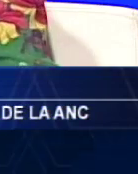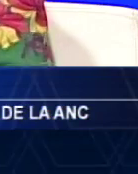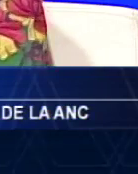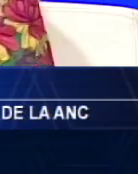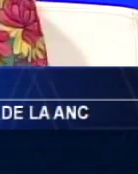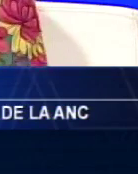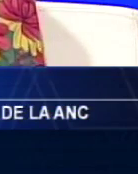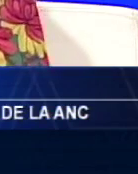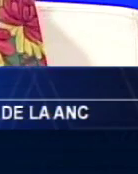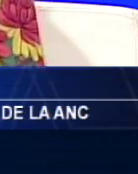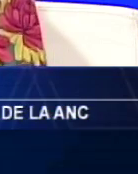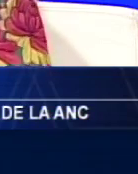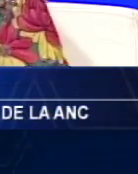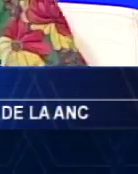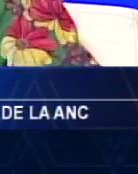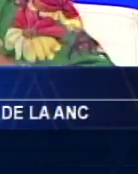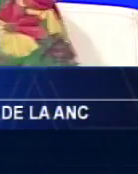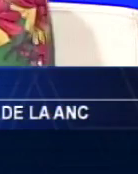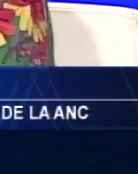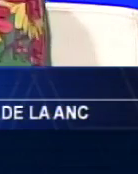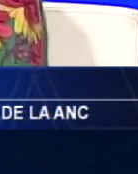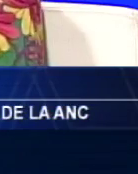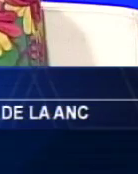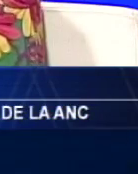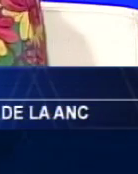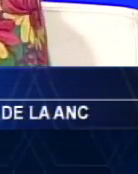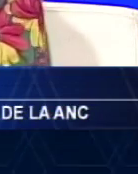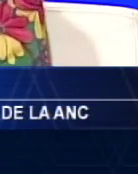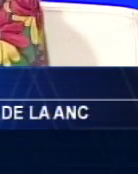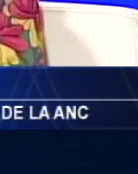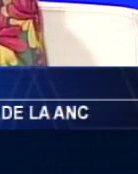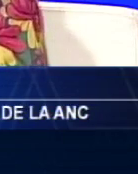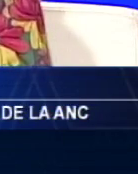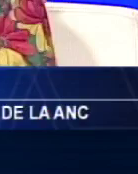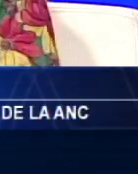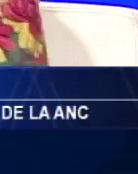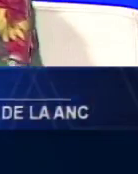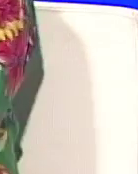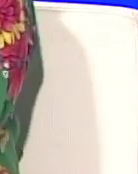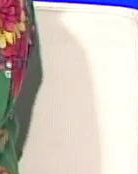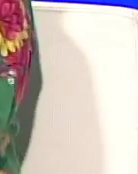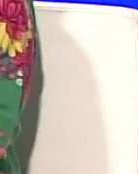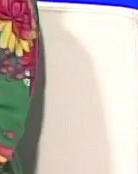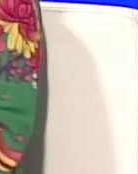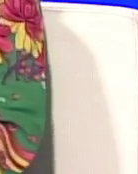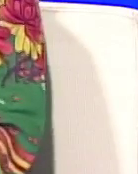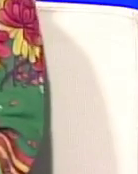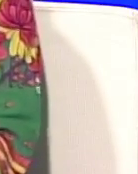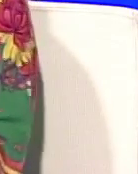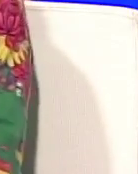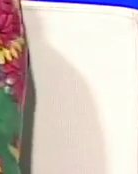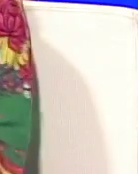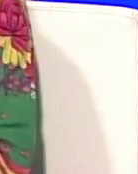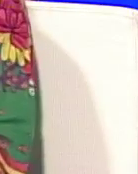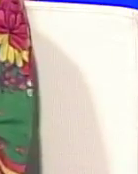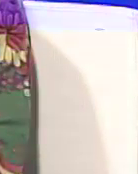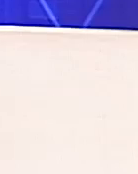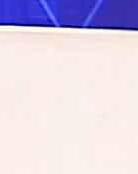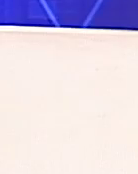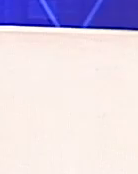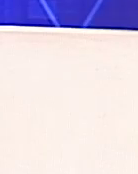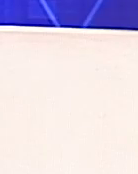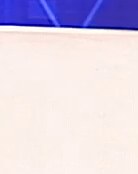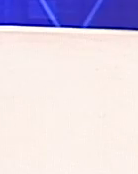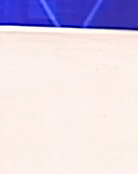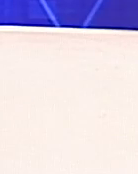sino que estamos en plena actividad y como actores políticos que somos los constituyentes, estamos también actuando en el campo de la campaña electoral.